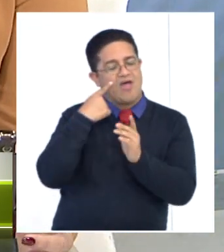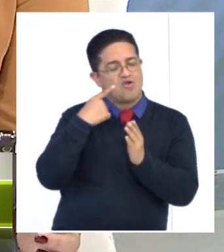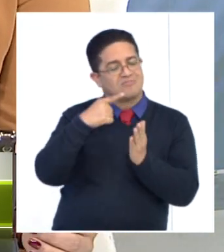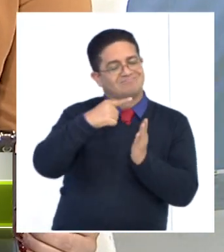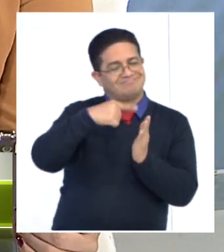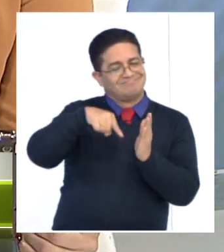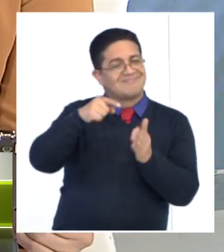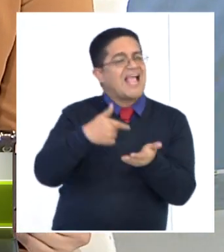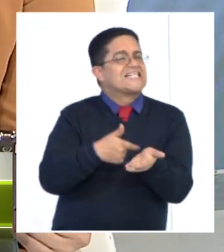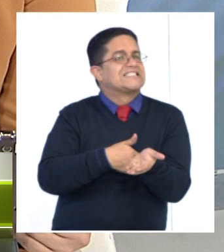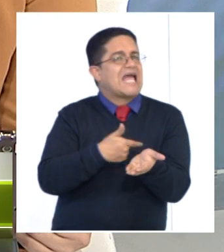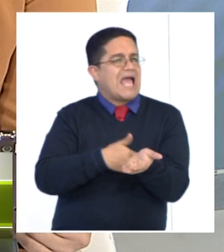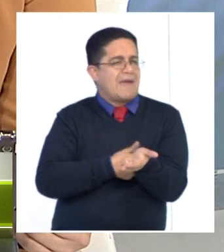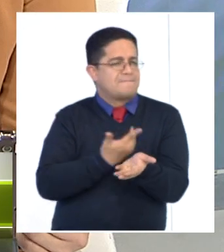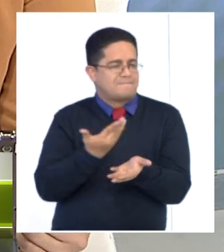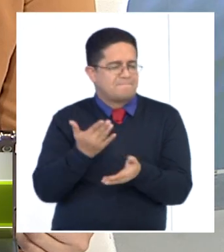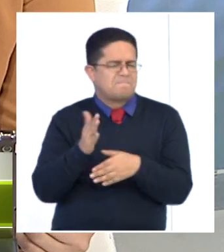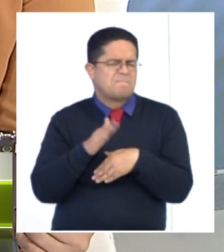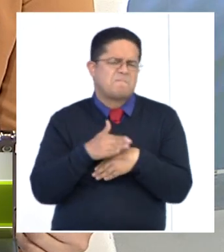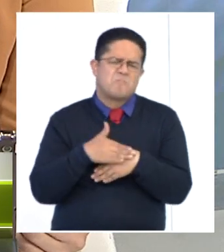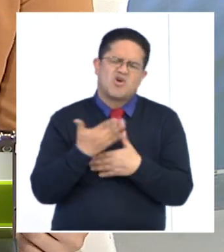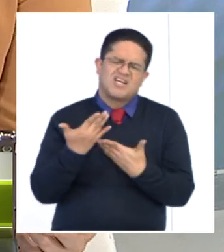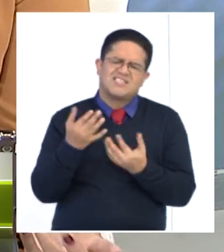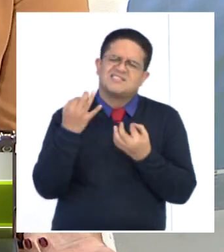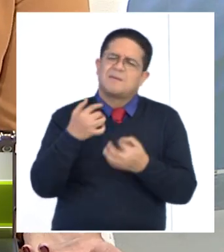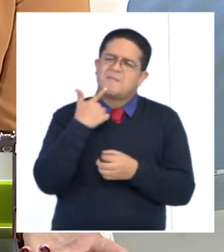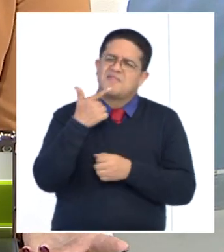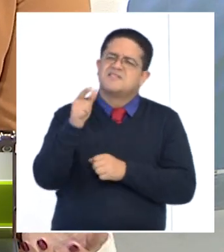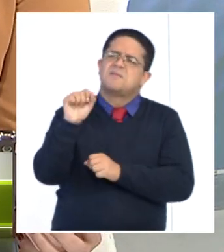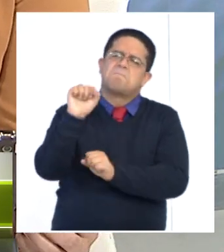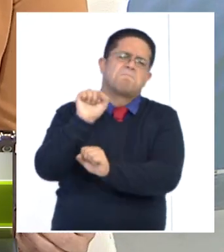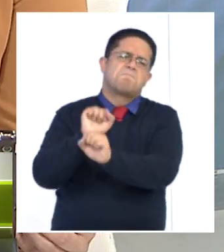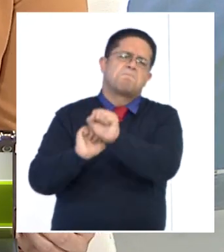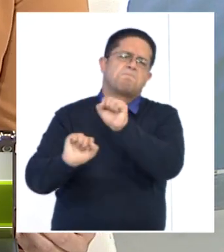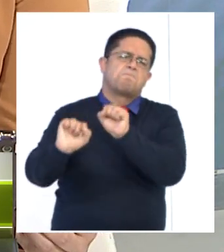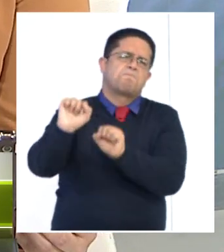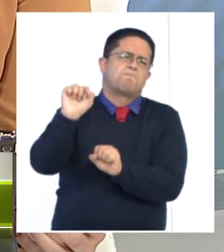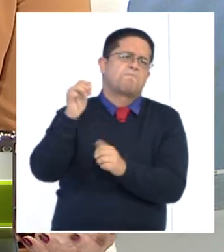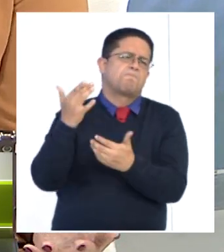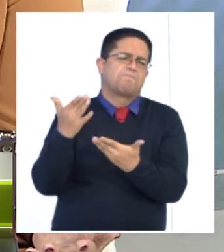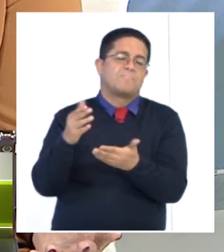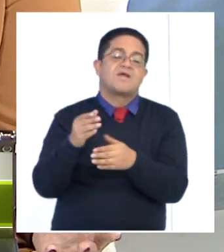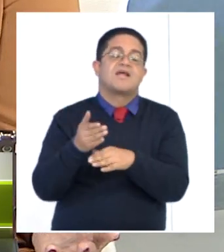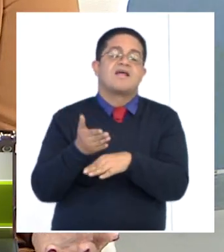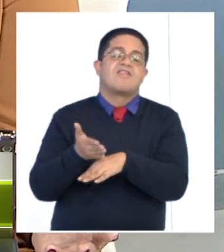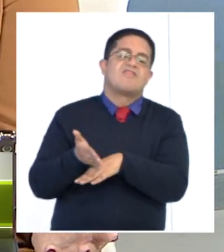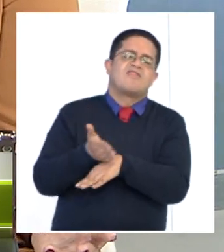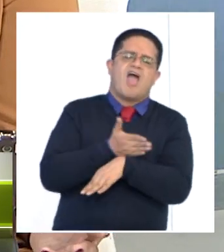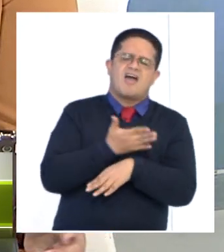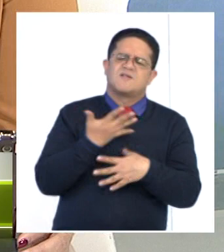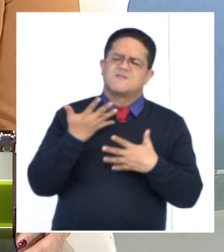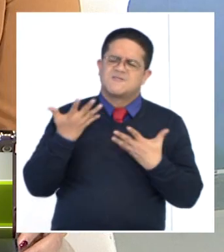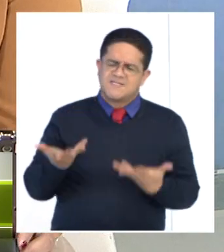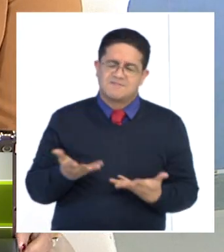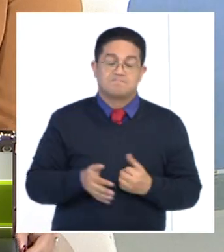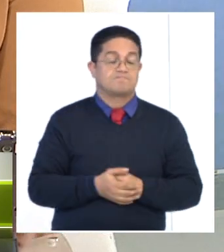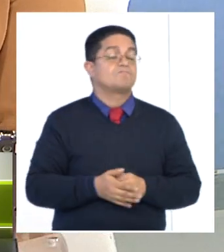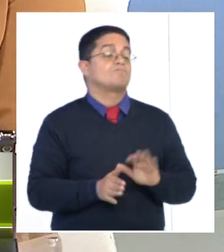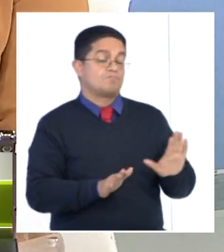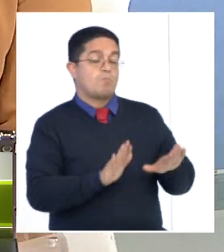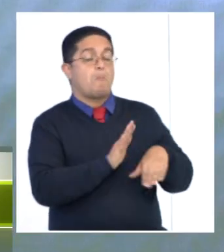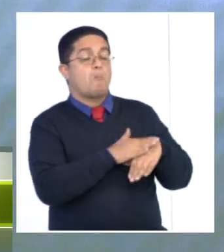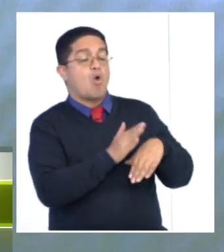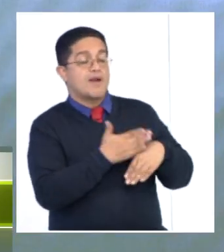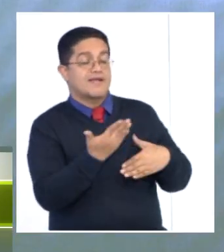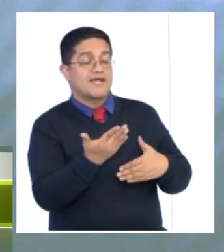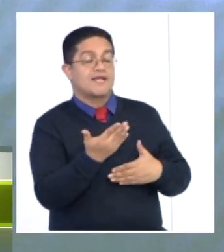realizados, porque hablamos siempre entonces de prevención, porque siempre hablamos de diagnóstico oportuno. Porque cuando a un paciente